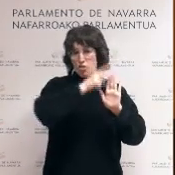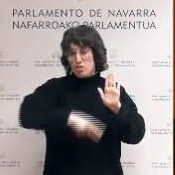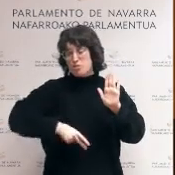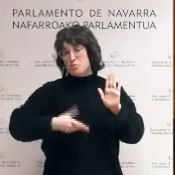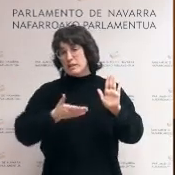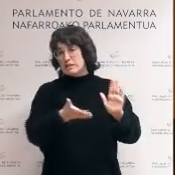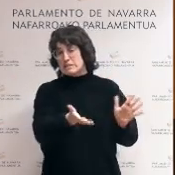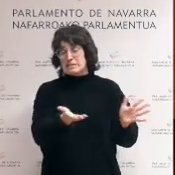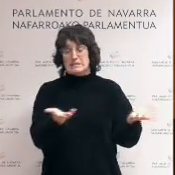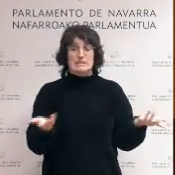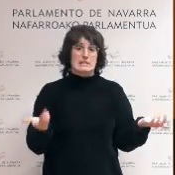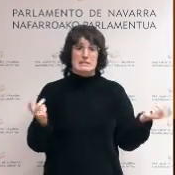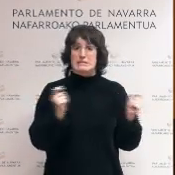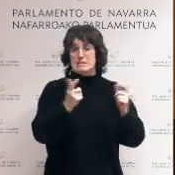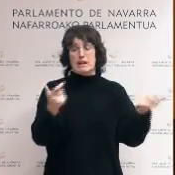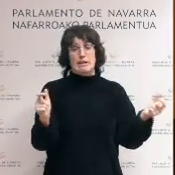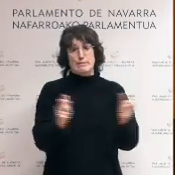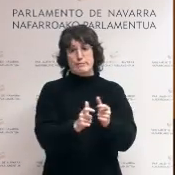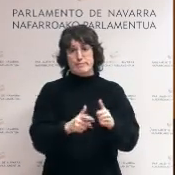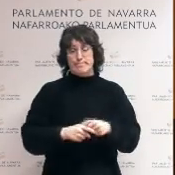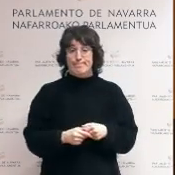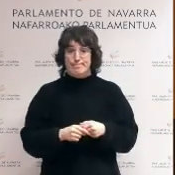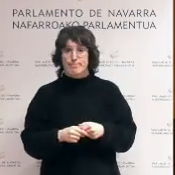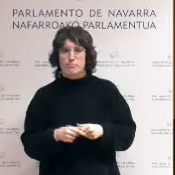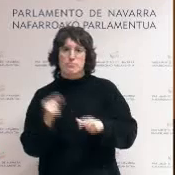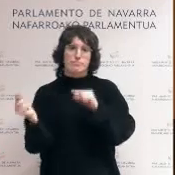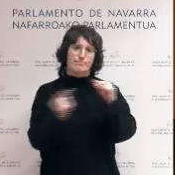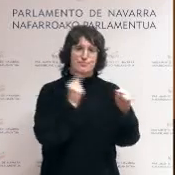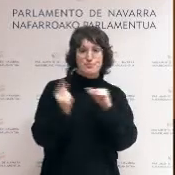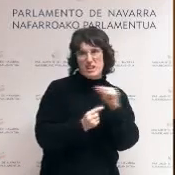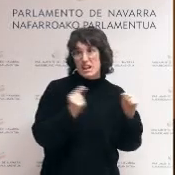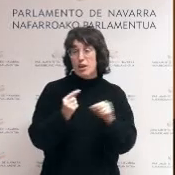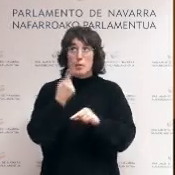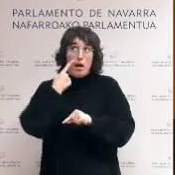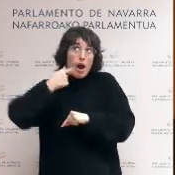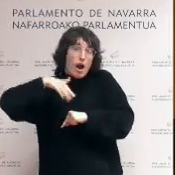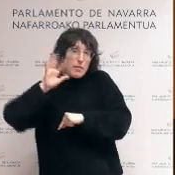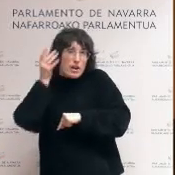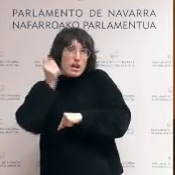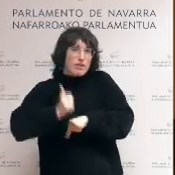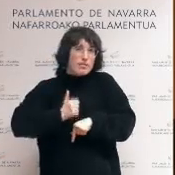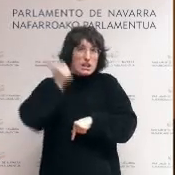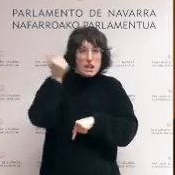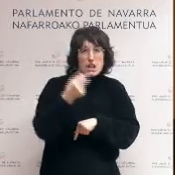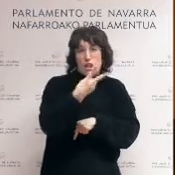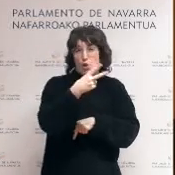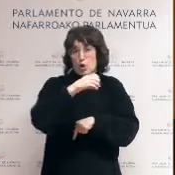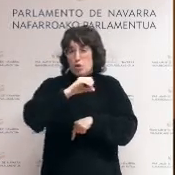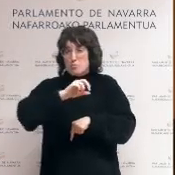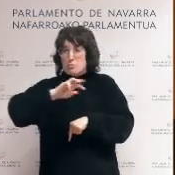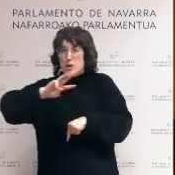se debaten hojas de ruta ficticias en PowerPoint al 2040, al 2030,